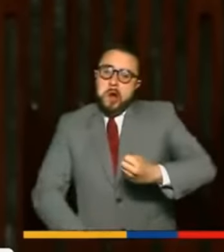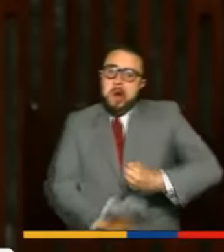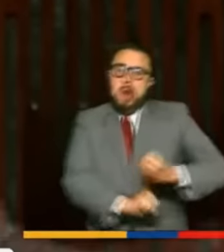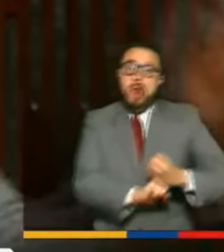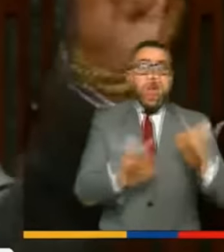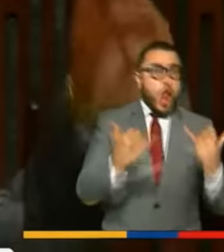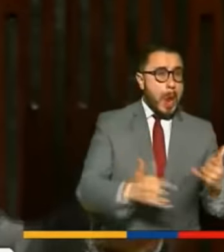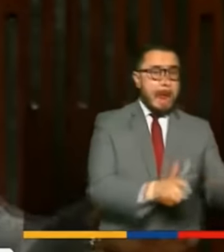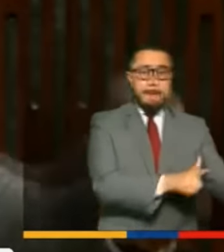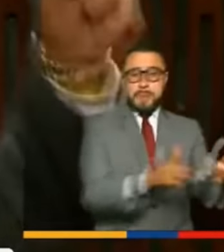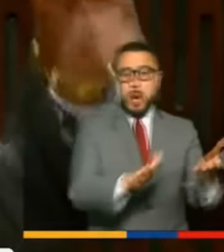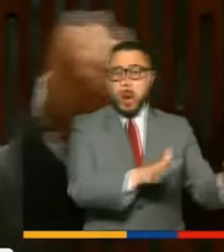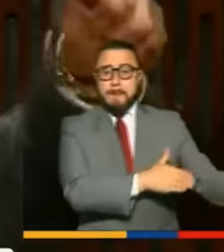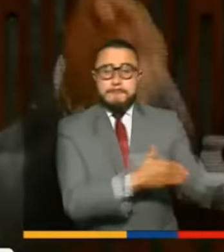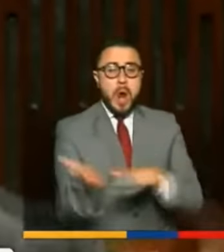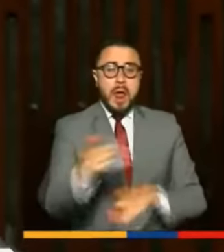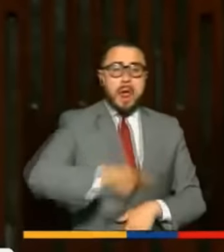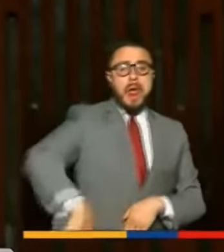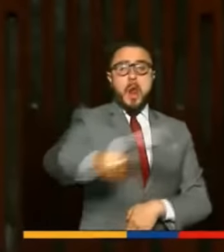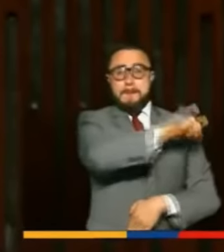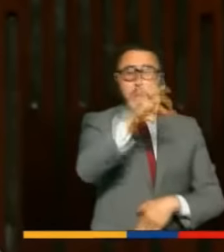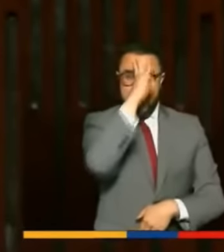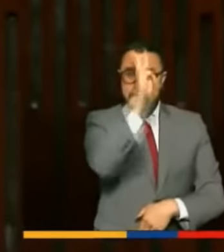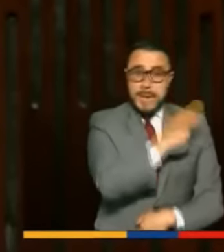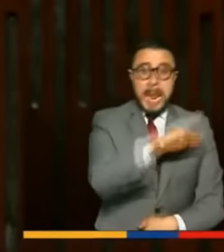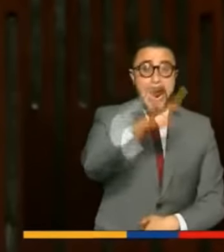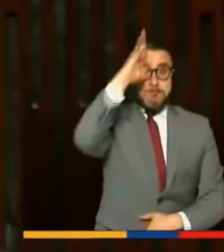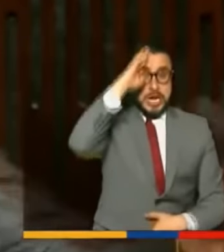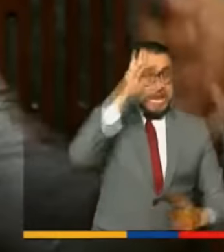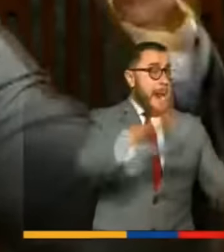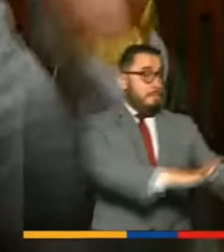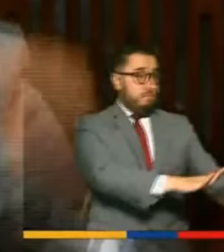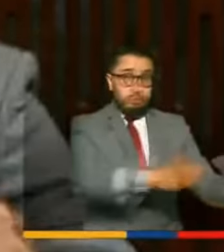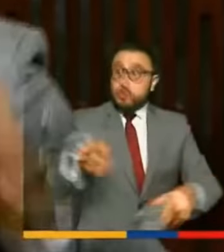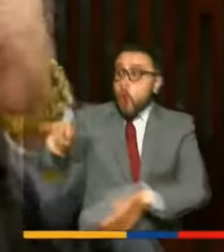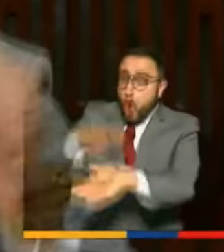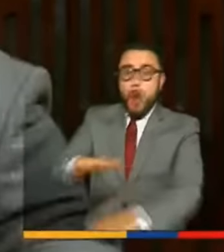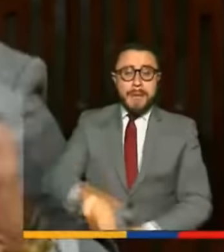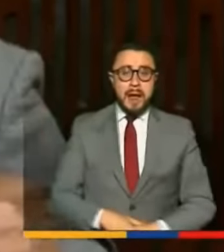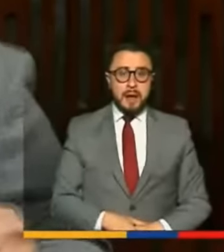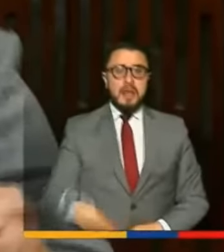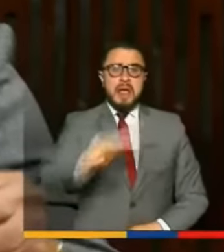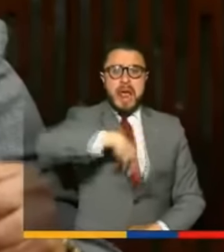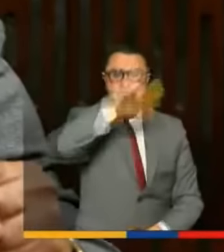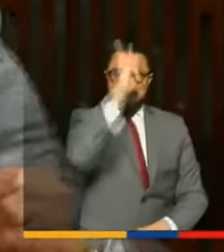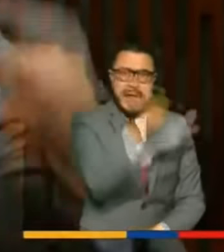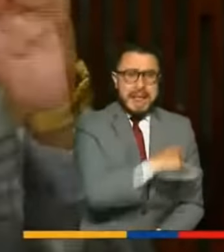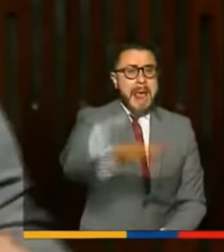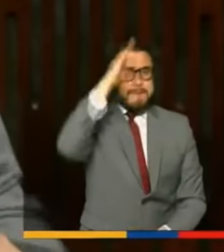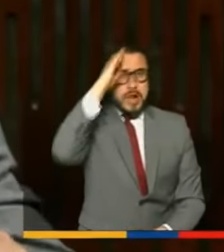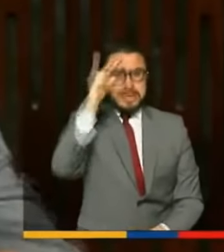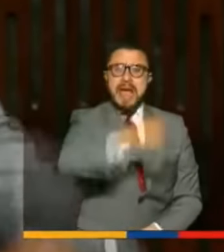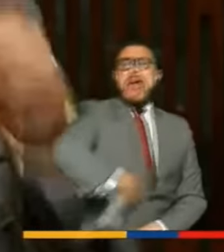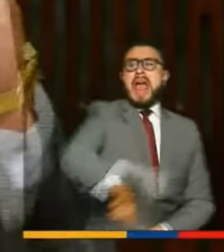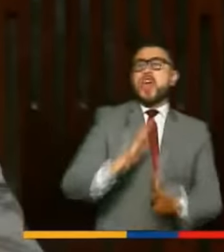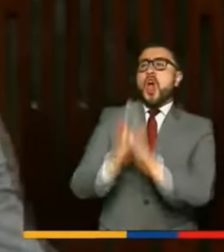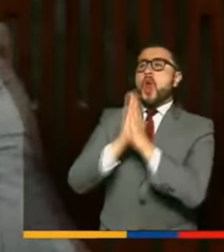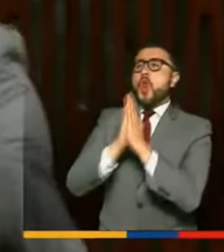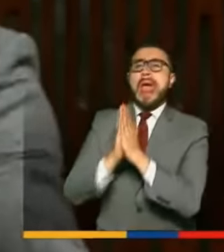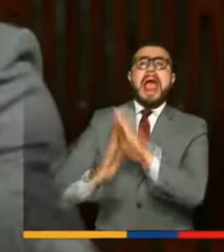sufriendo hoy los miembros de nuestra fuerza pública. En donde, cuando los miembros de nuestra fuerza pública ruegan